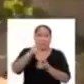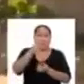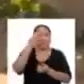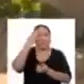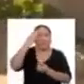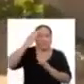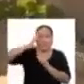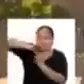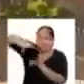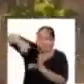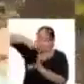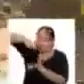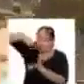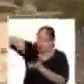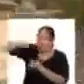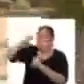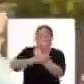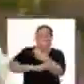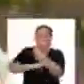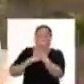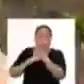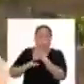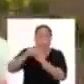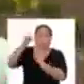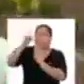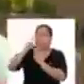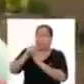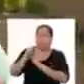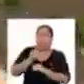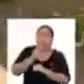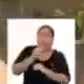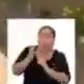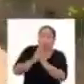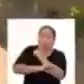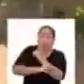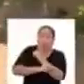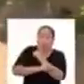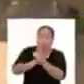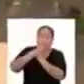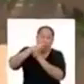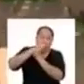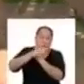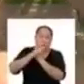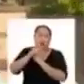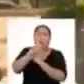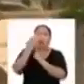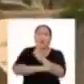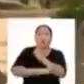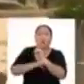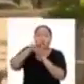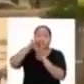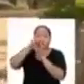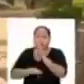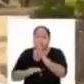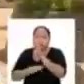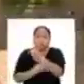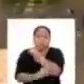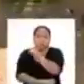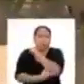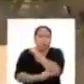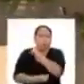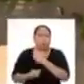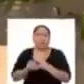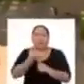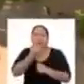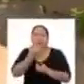En el mundo existen países desarrollados, otros no tanto y también muy pobres. ¿Pero qué tendrían que hacer estos países que están en cola?